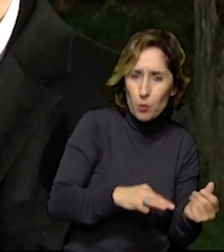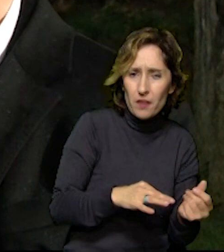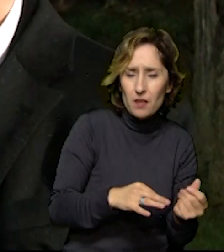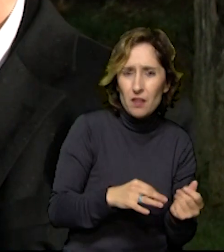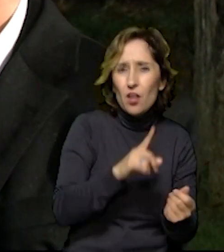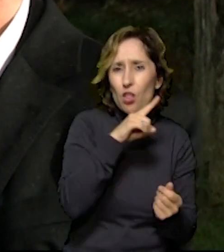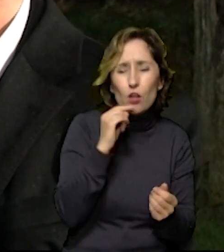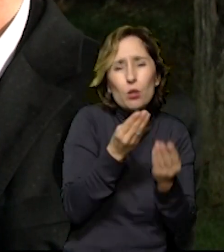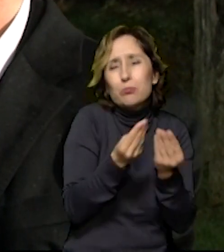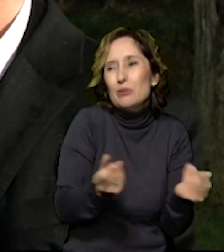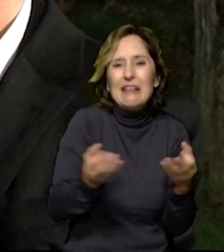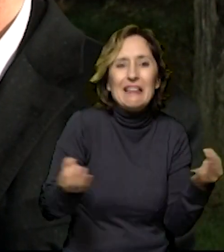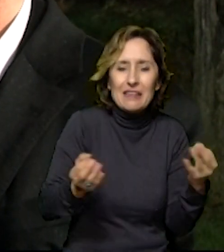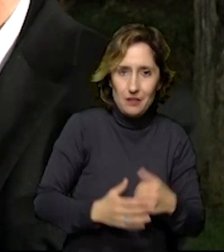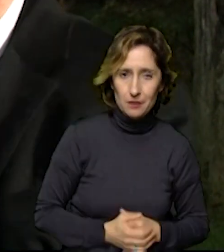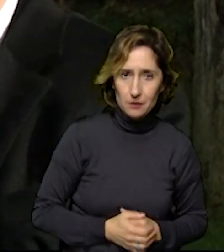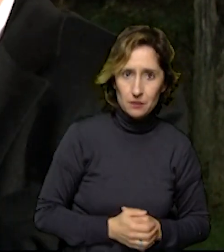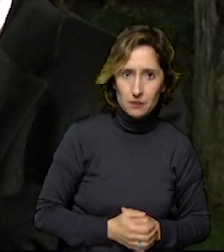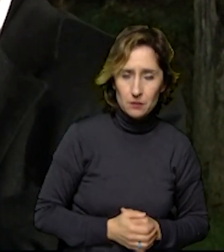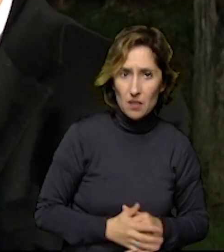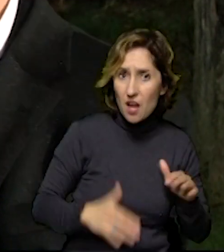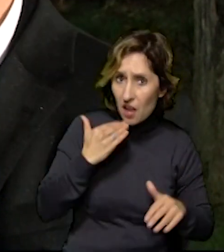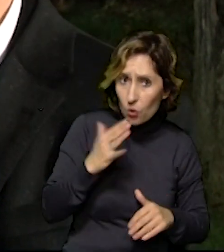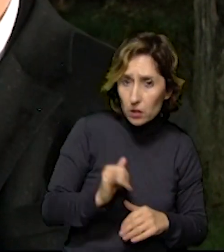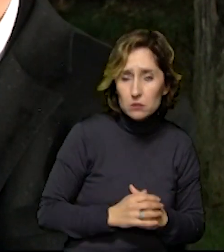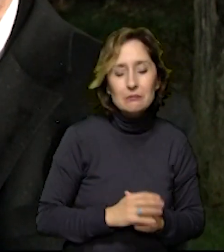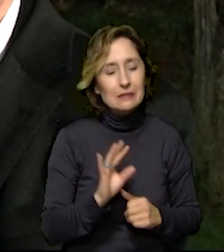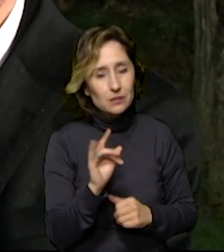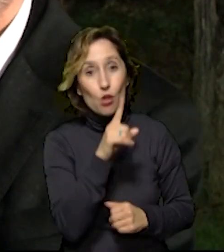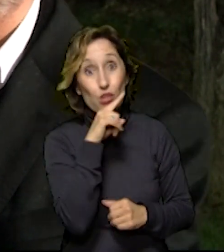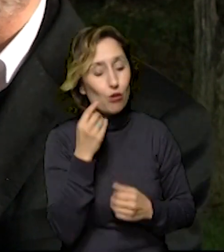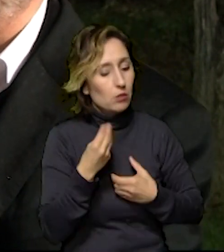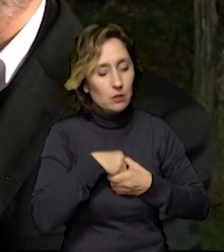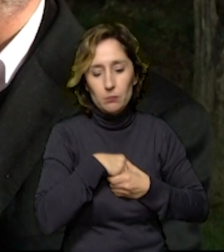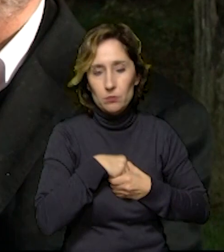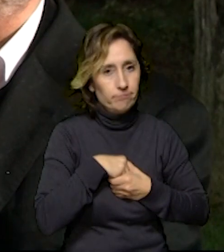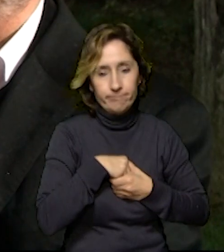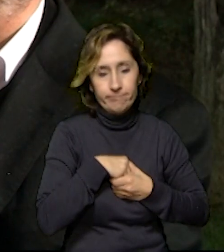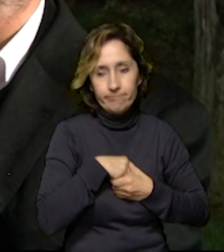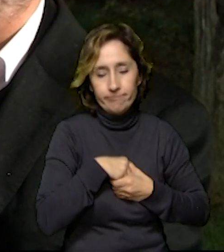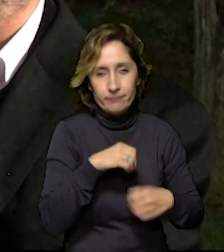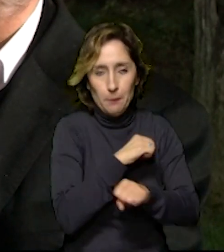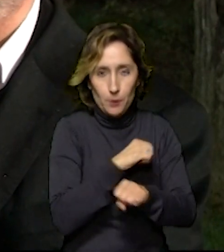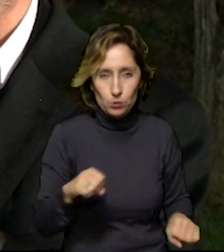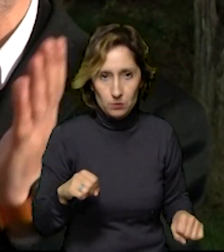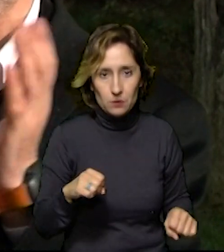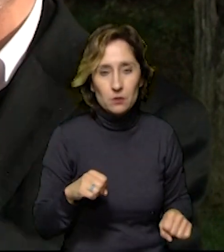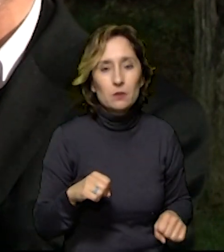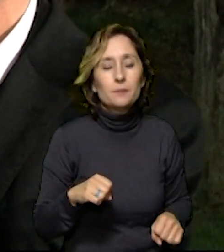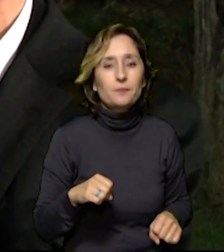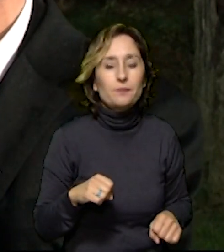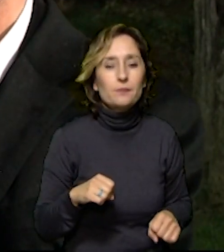el dolor? Si hay algo que lo haga. Porque... Sí, hay un dolor íntimo que es imposible. Se mueven. El otro